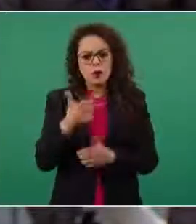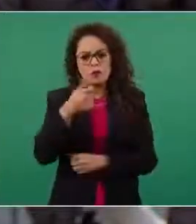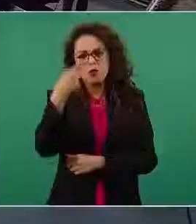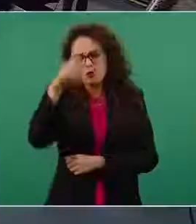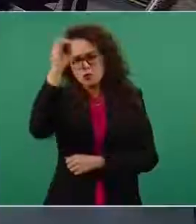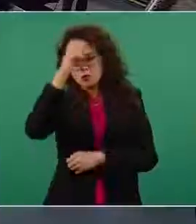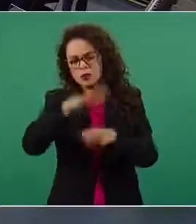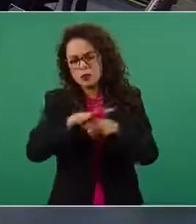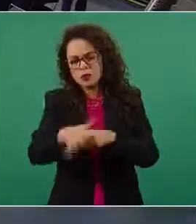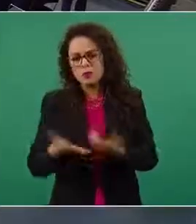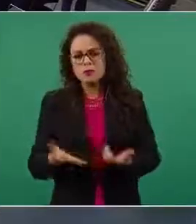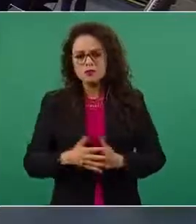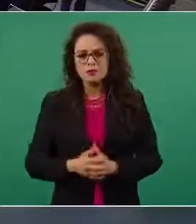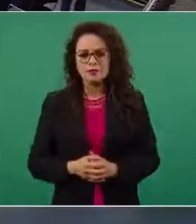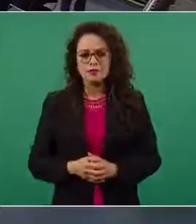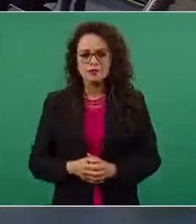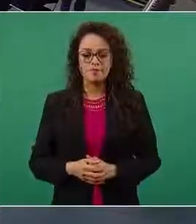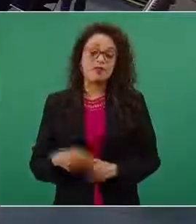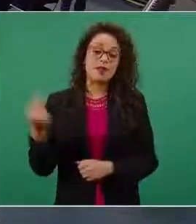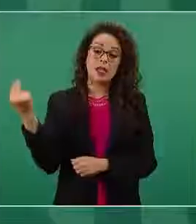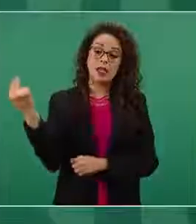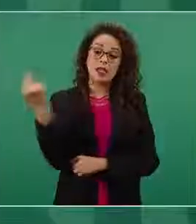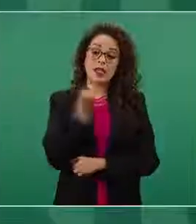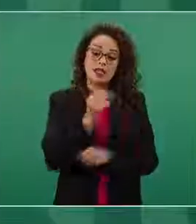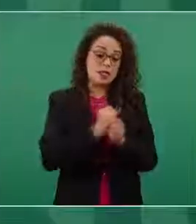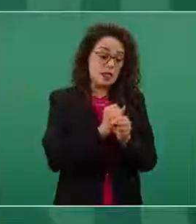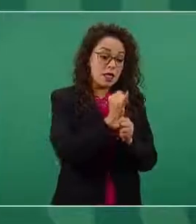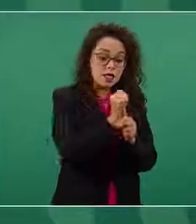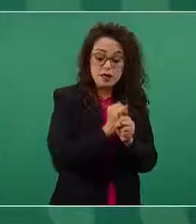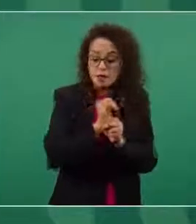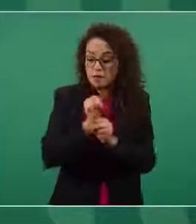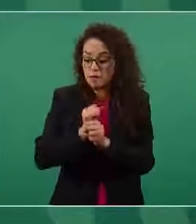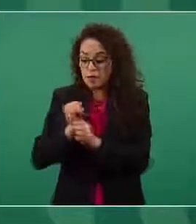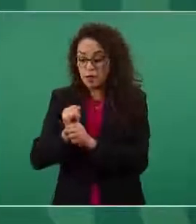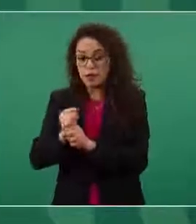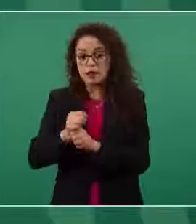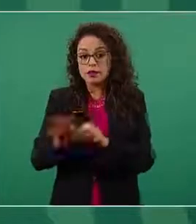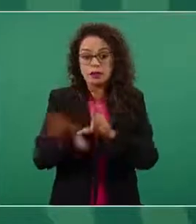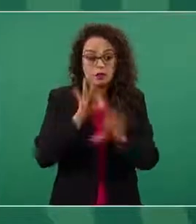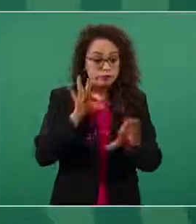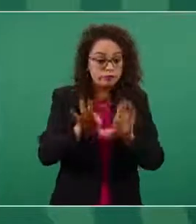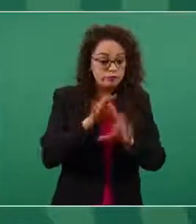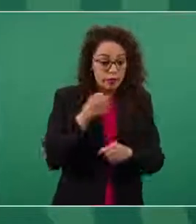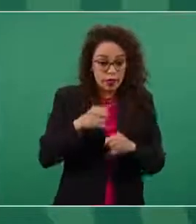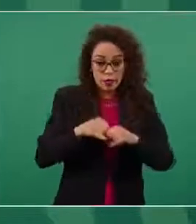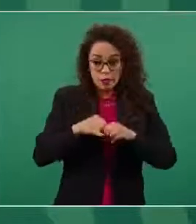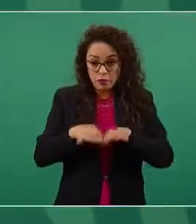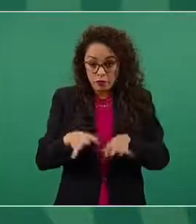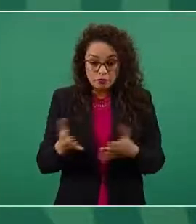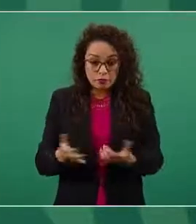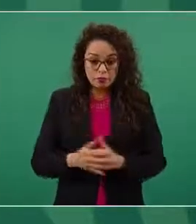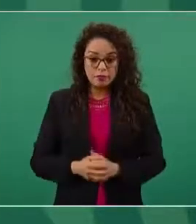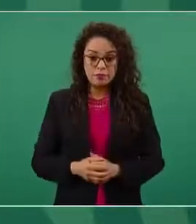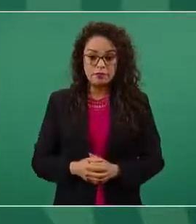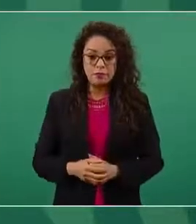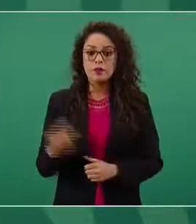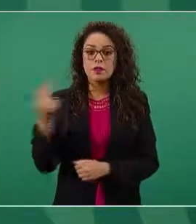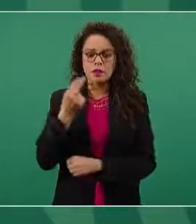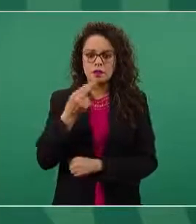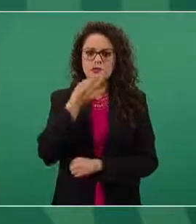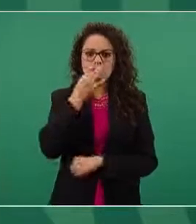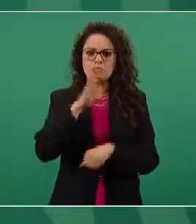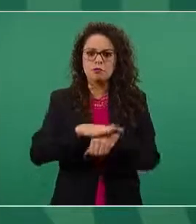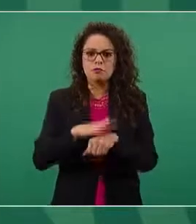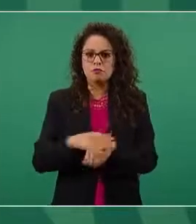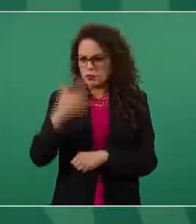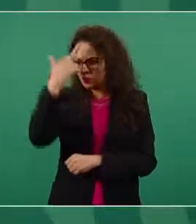que buscar la información y que informen por qué rebasaron